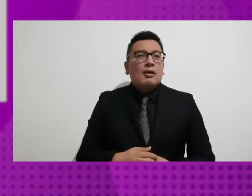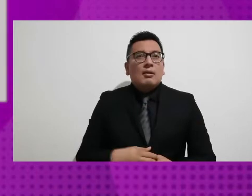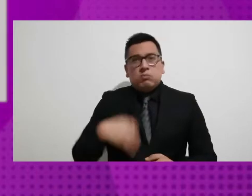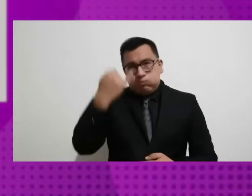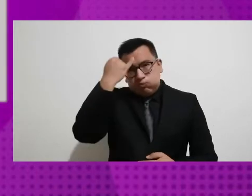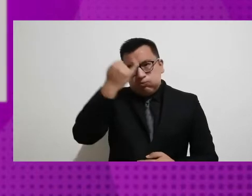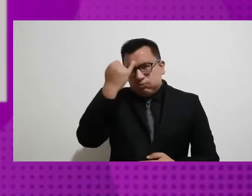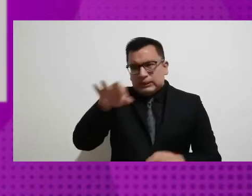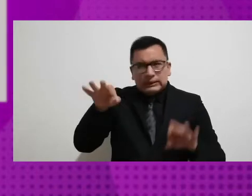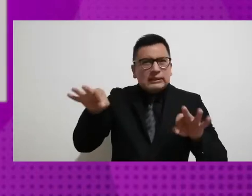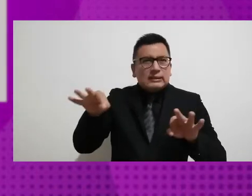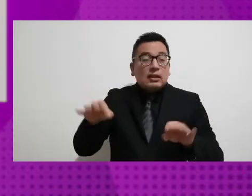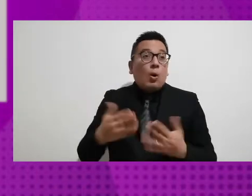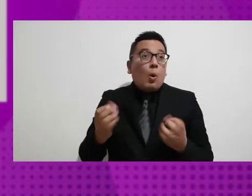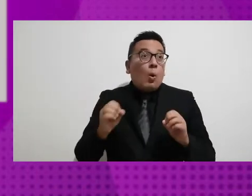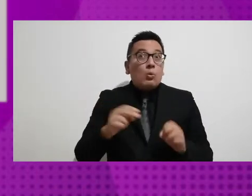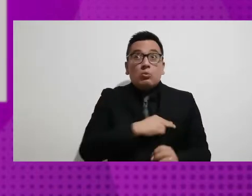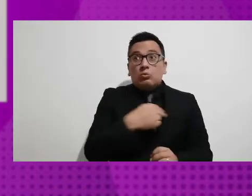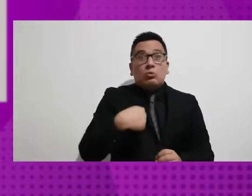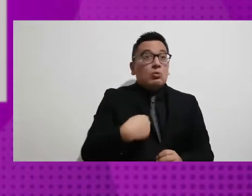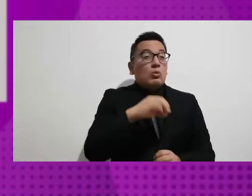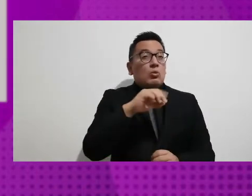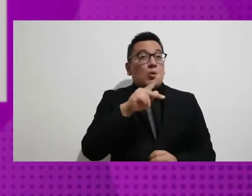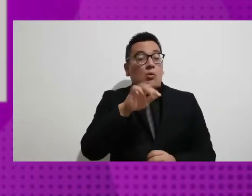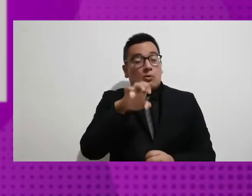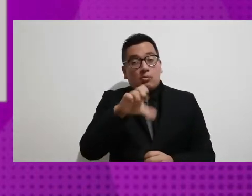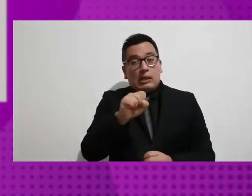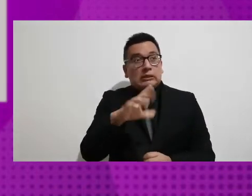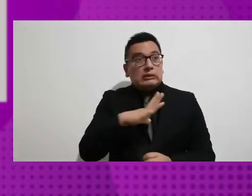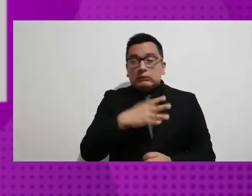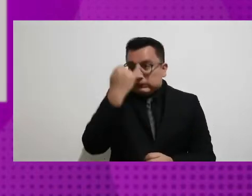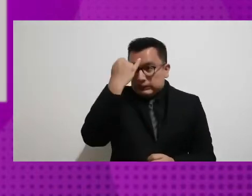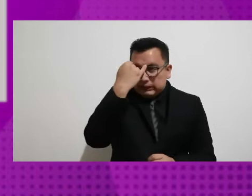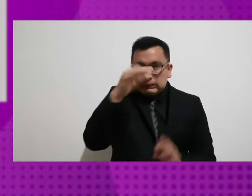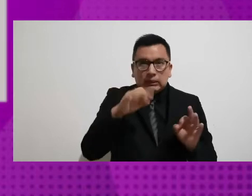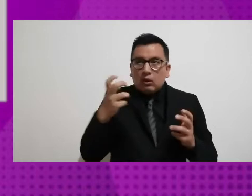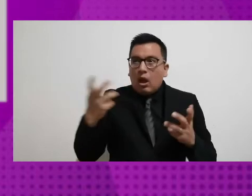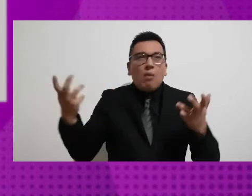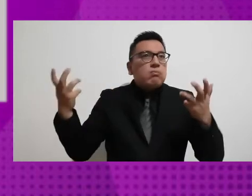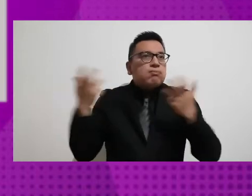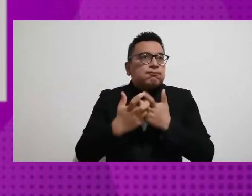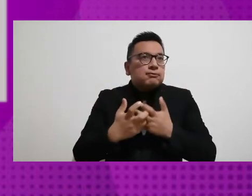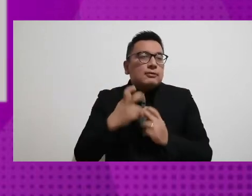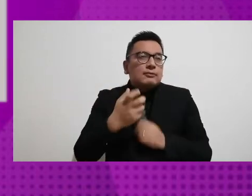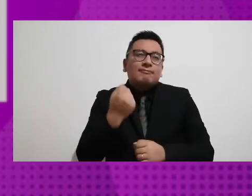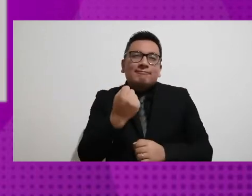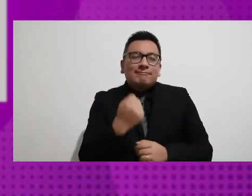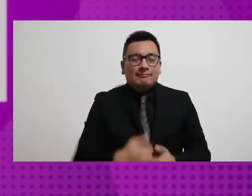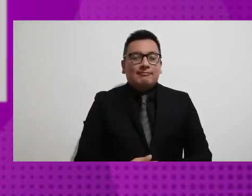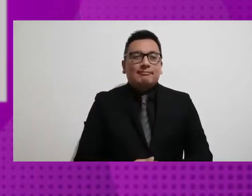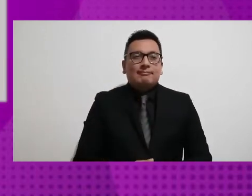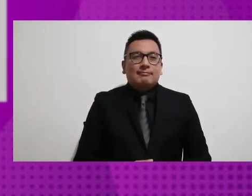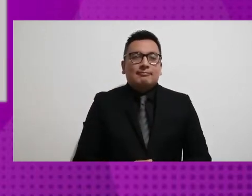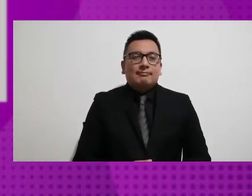estados al órgano central, pues ha fortalecido definitivamente nuestro sistema democrático.